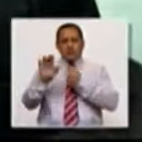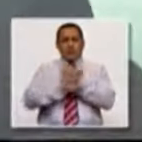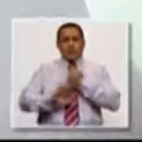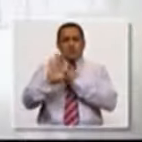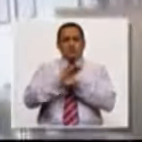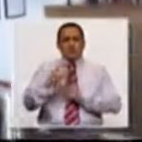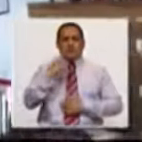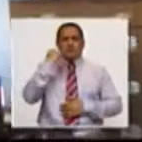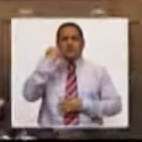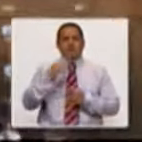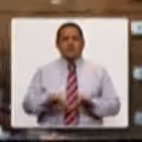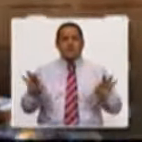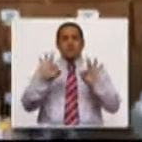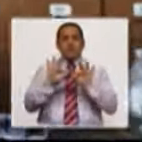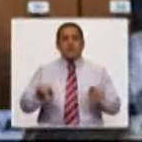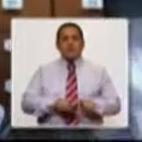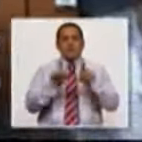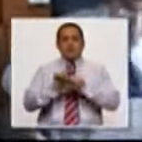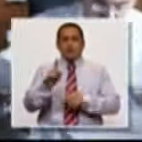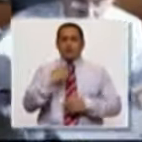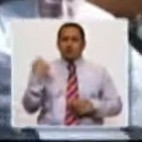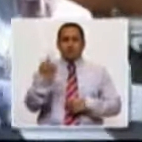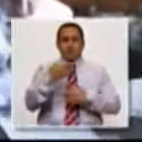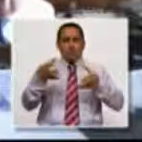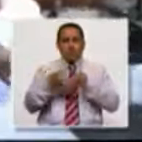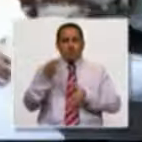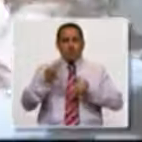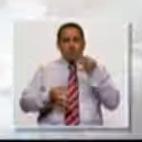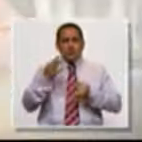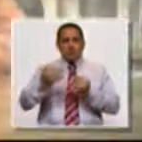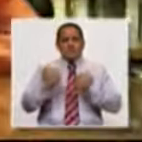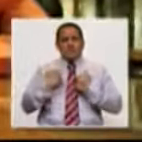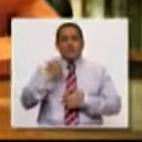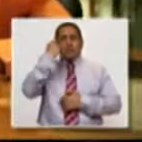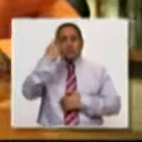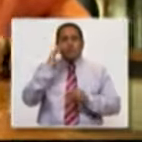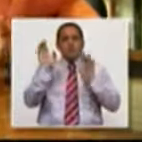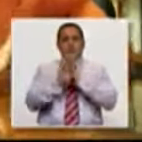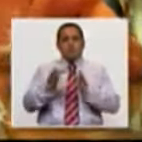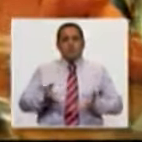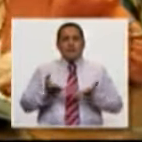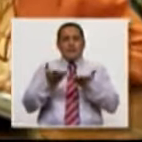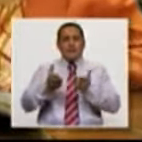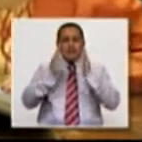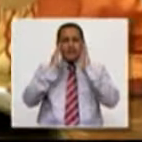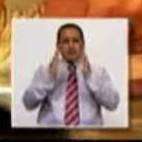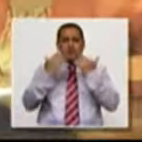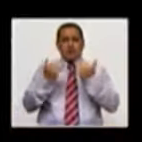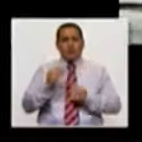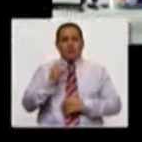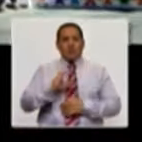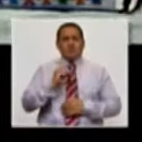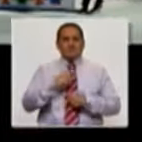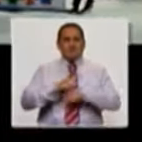protección de los derechos fundamentales que todo sistema jurídico comprende o espera comprender para dar atención con carácter